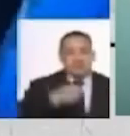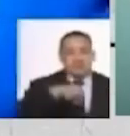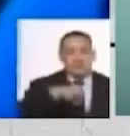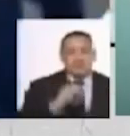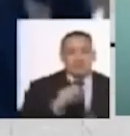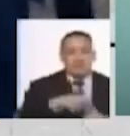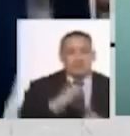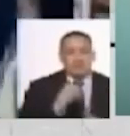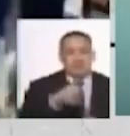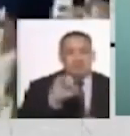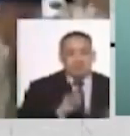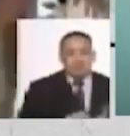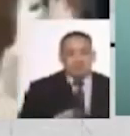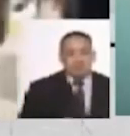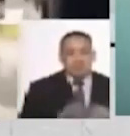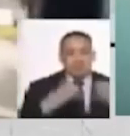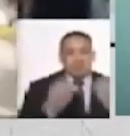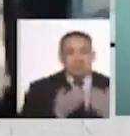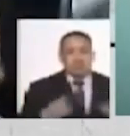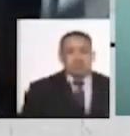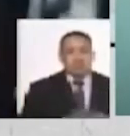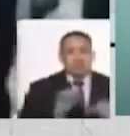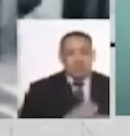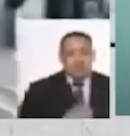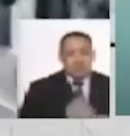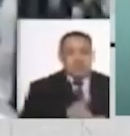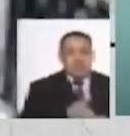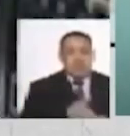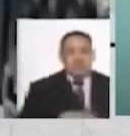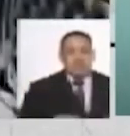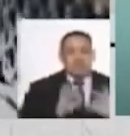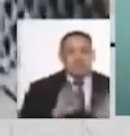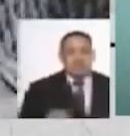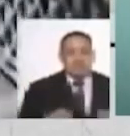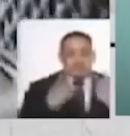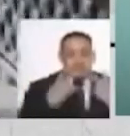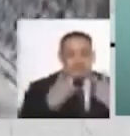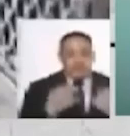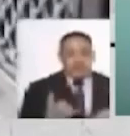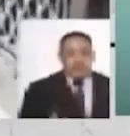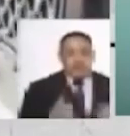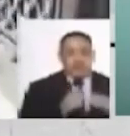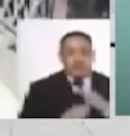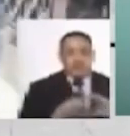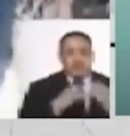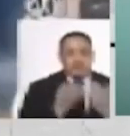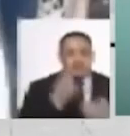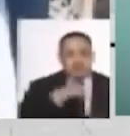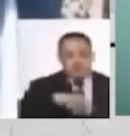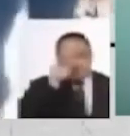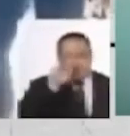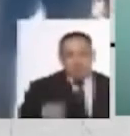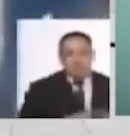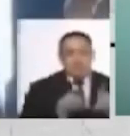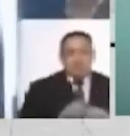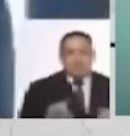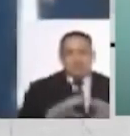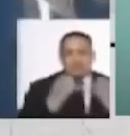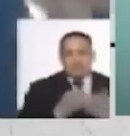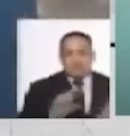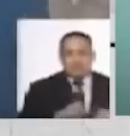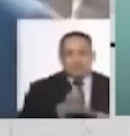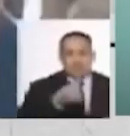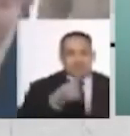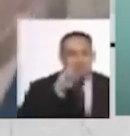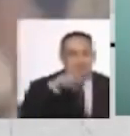quechua hablante la más golpeada, ¿no? Un estado de sitio en muchas regiones del país, también un terrorismo de estado muy fuerte. Entonces,